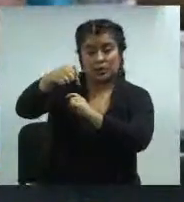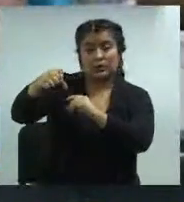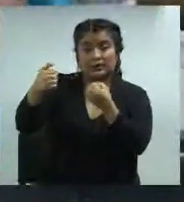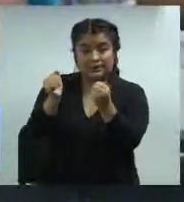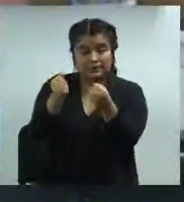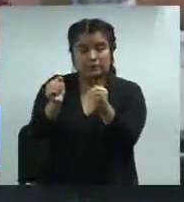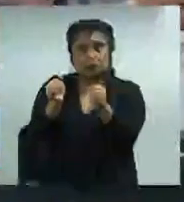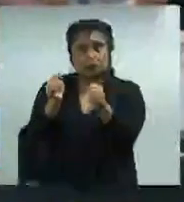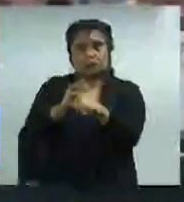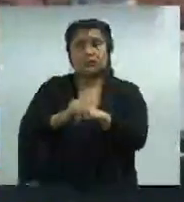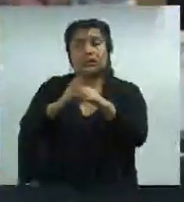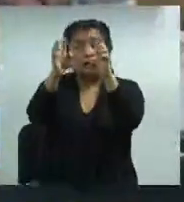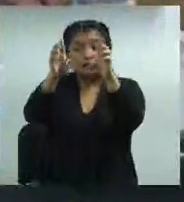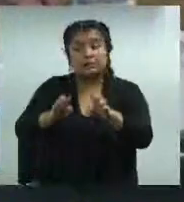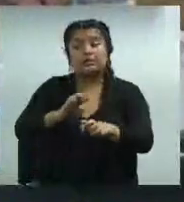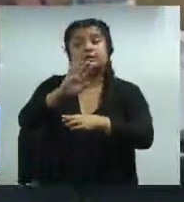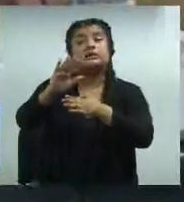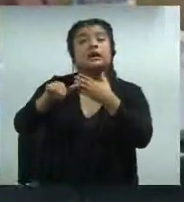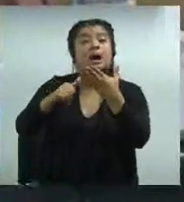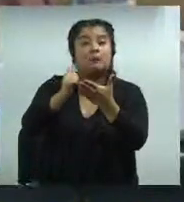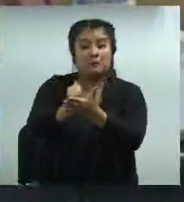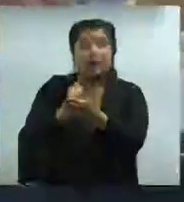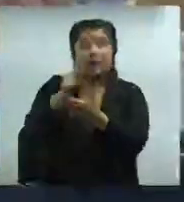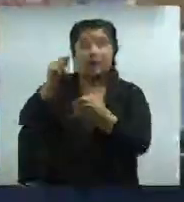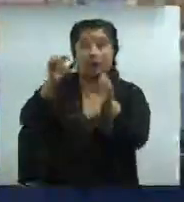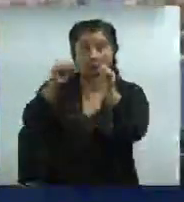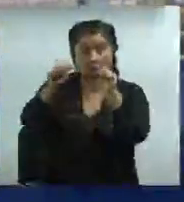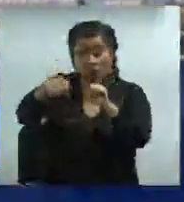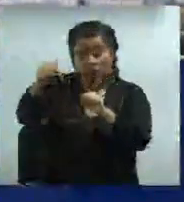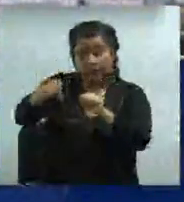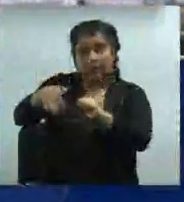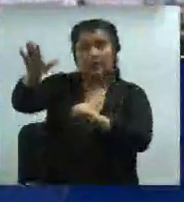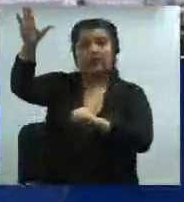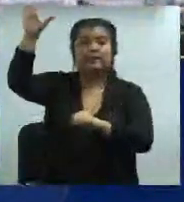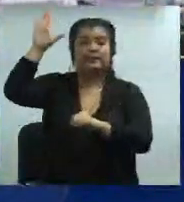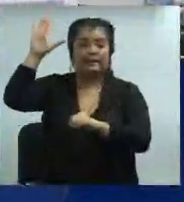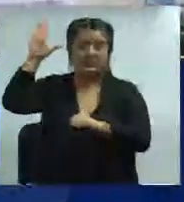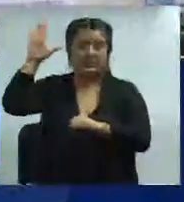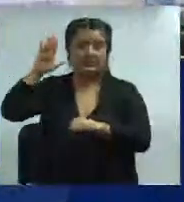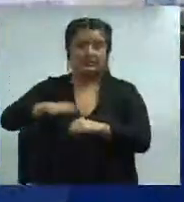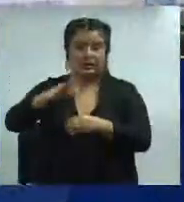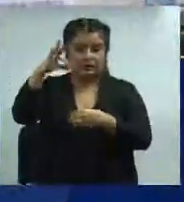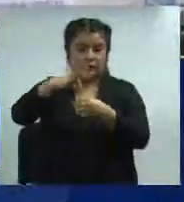incorporadas. Quienes estén de acuerdo, expresarlo levantando su mano.